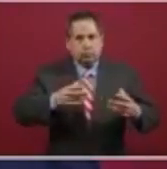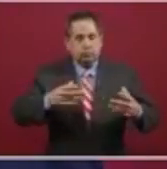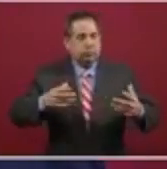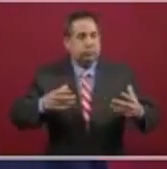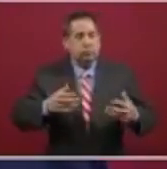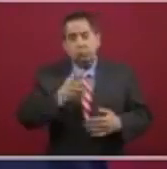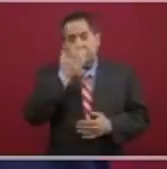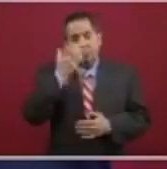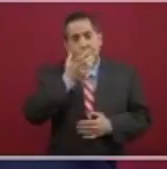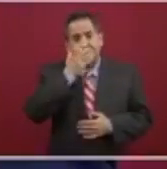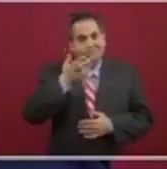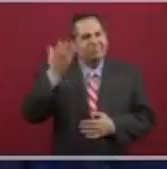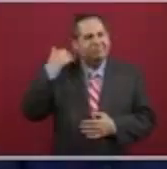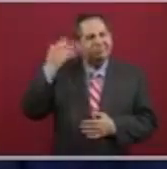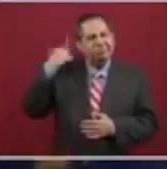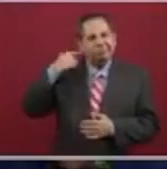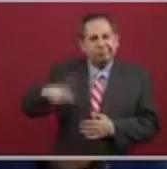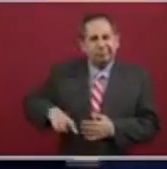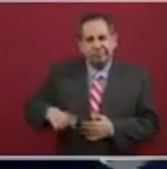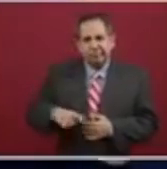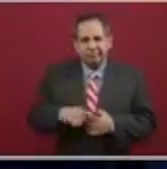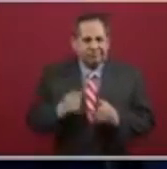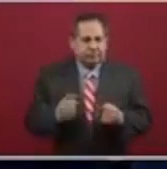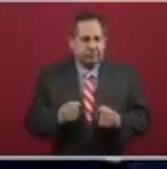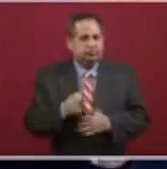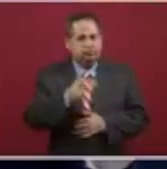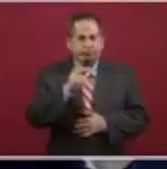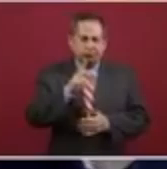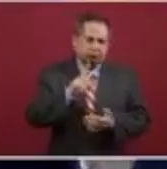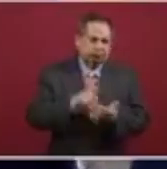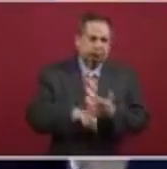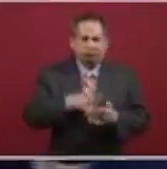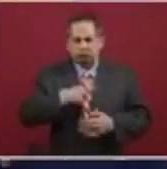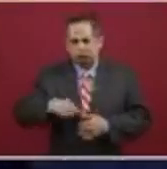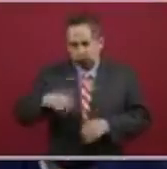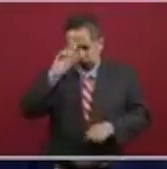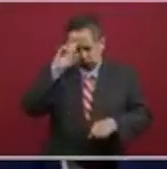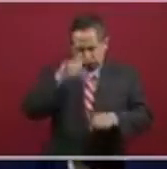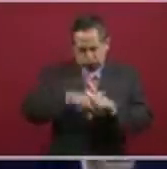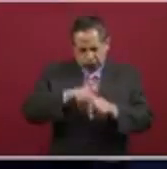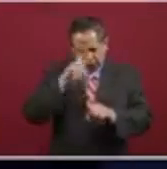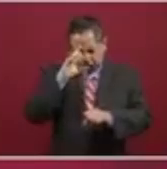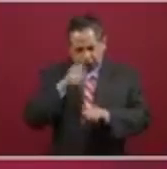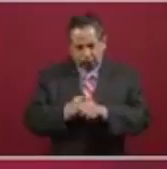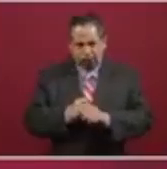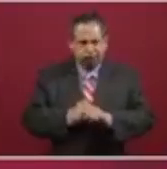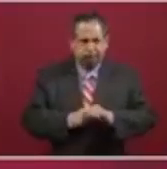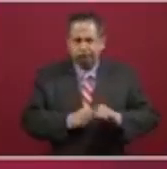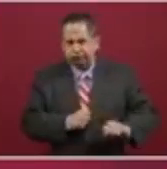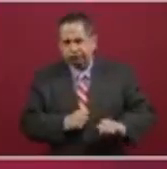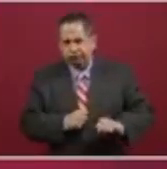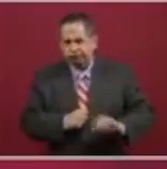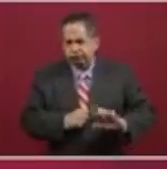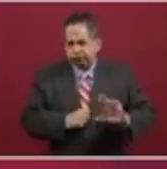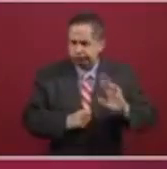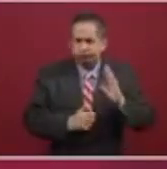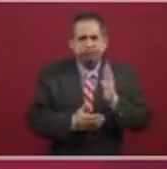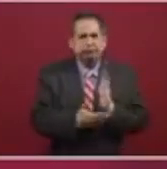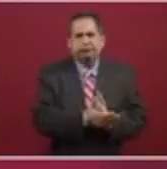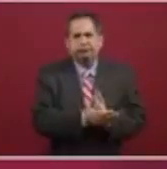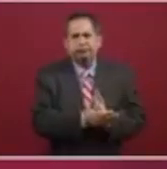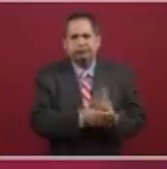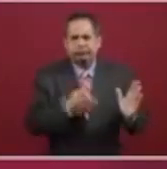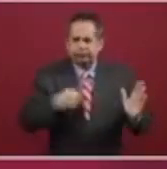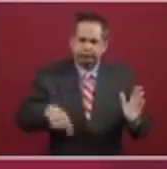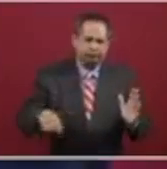arraigando. Claro, es tan fuerte nuestra cultura de honestidad que no pudieron.